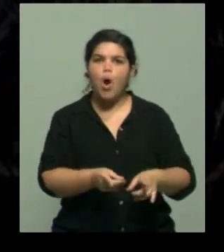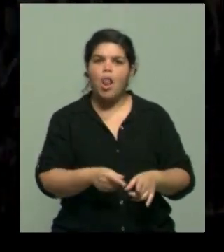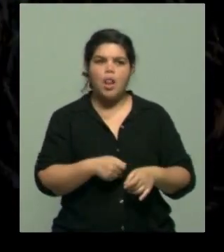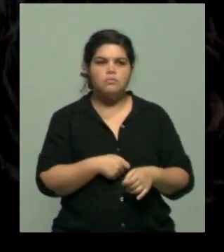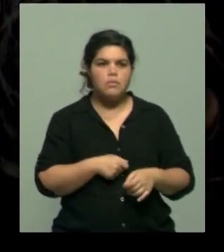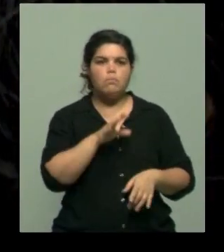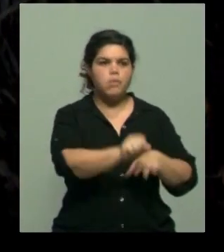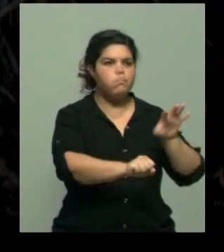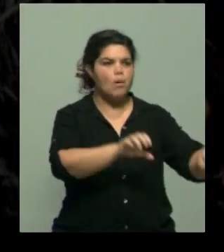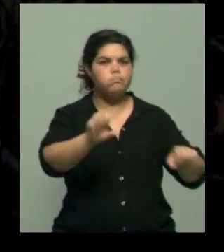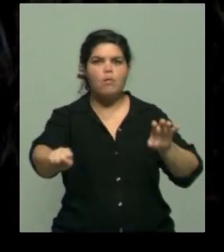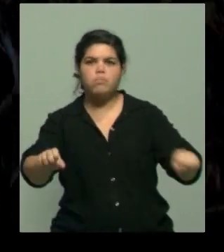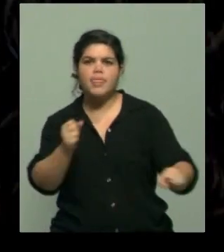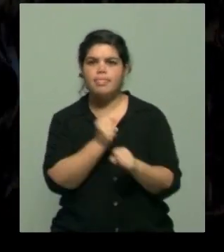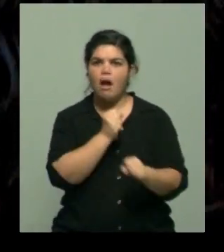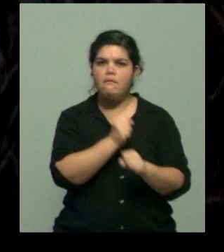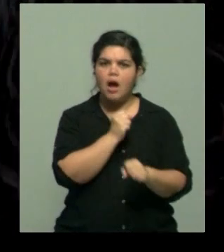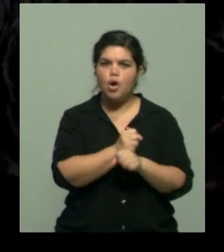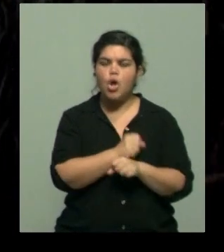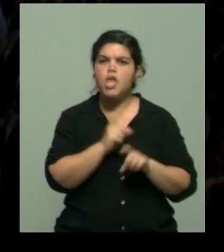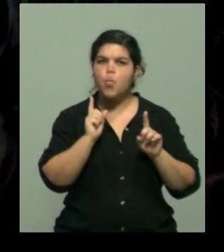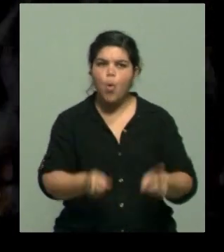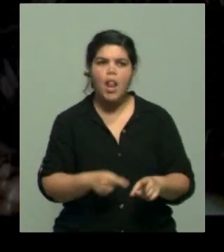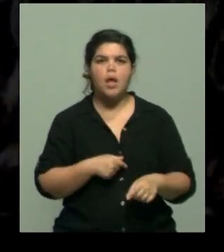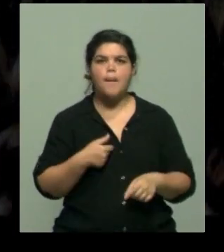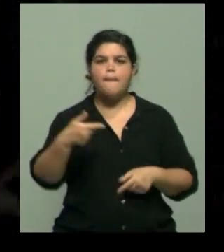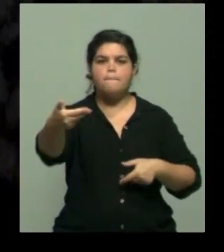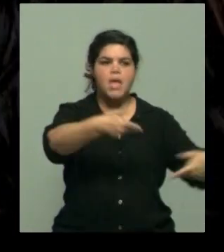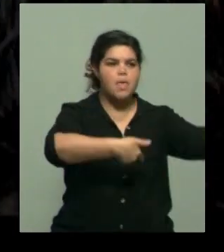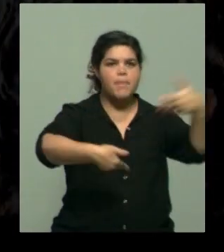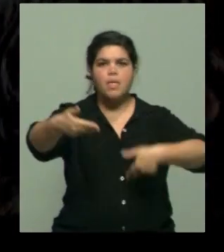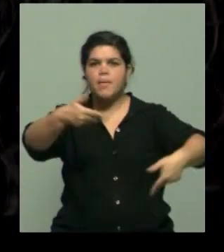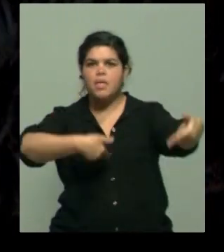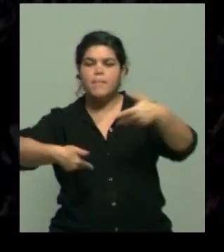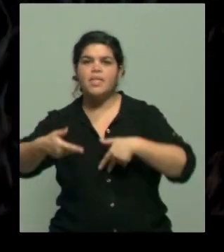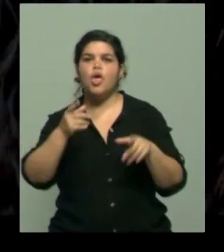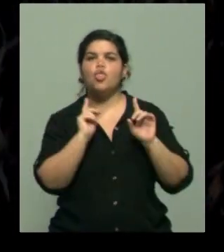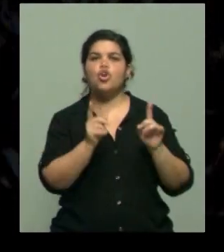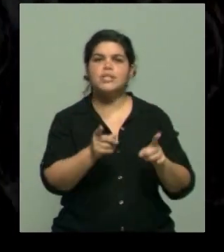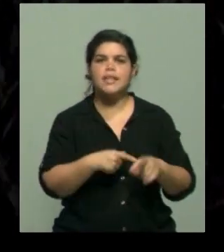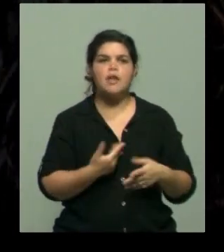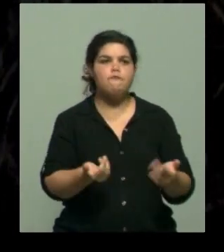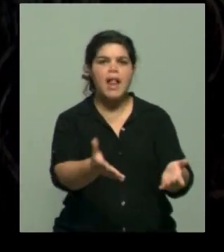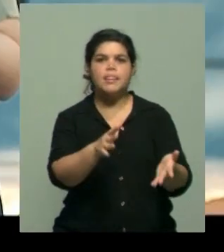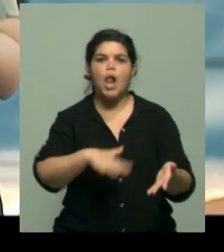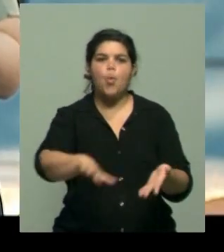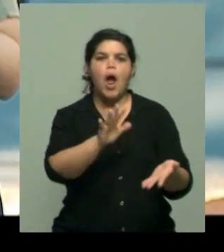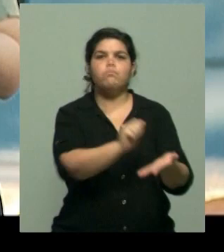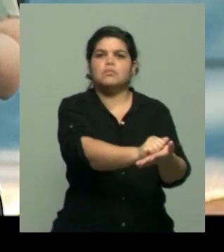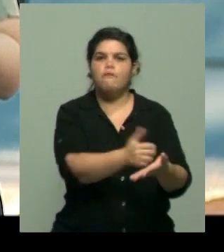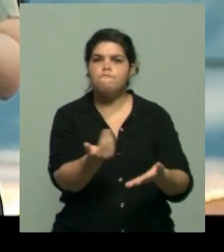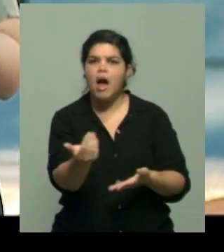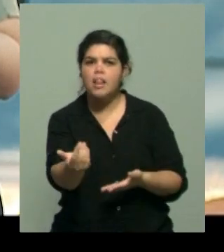la totalidad de la demanda de docentes, aunque sea en nuestra provincia. Exacto. ¿Por qué pasa esto? Y